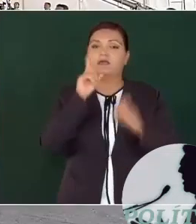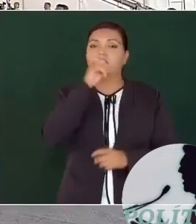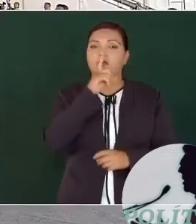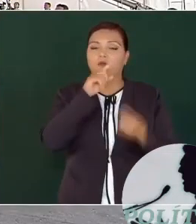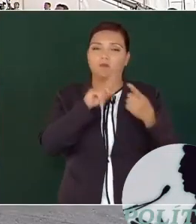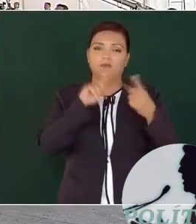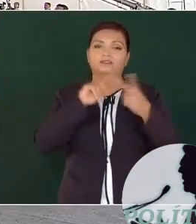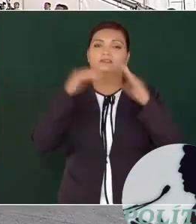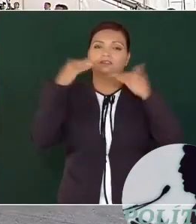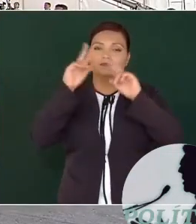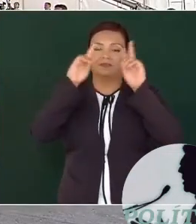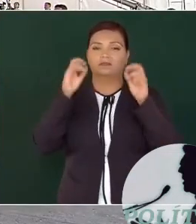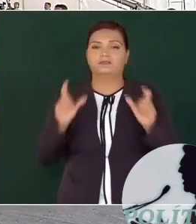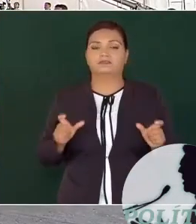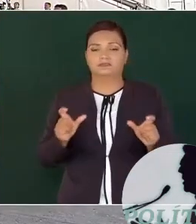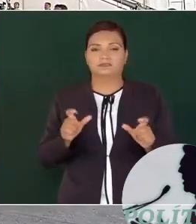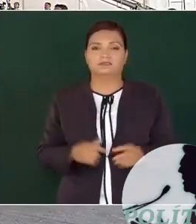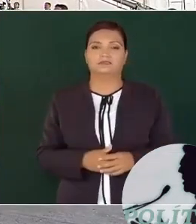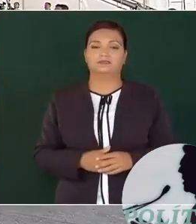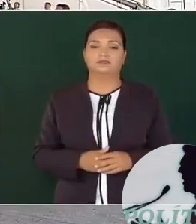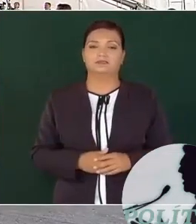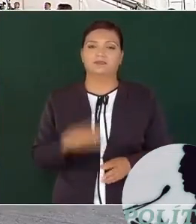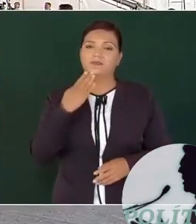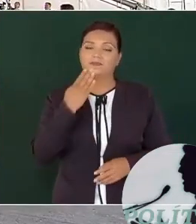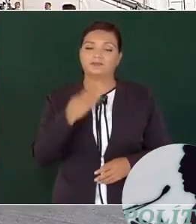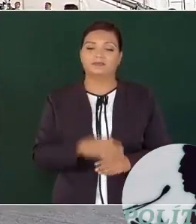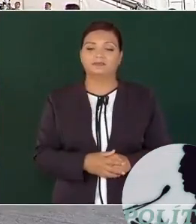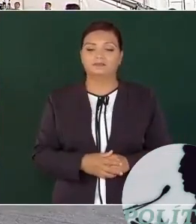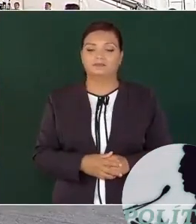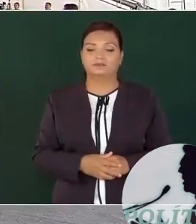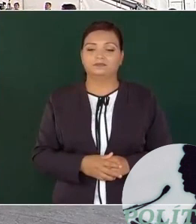sobre la seguridad. Muy bien. A ver,